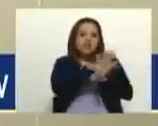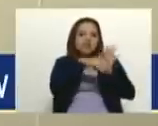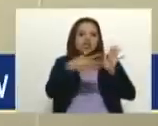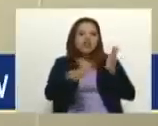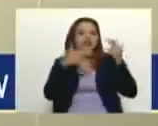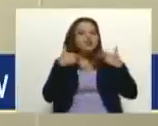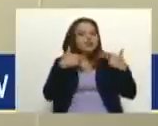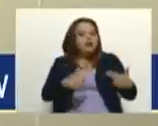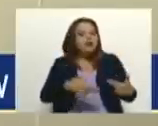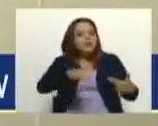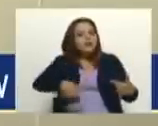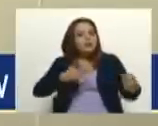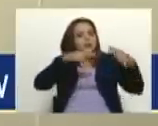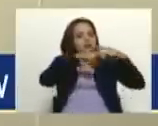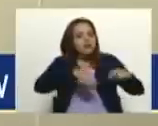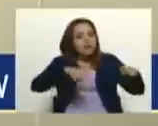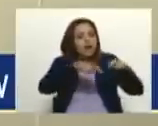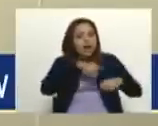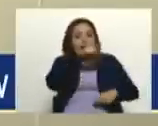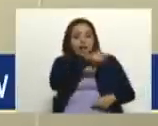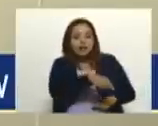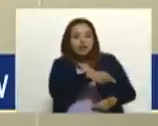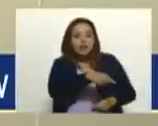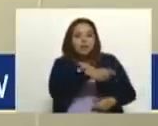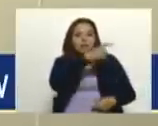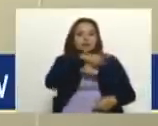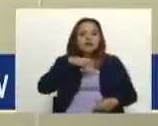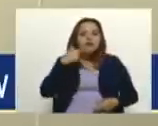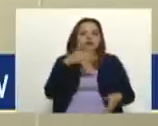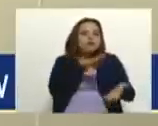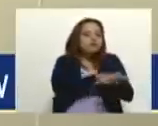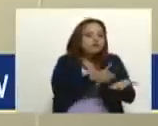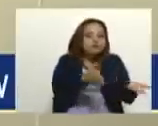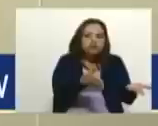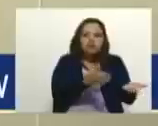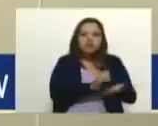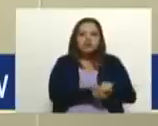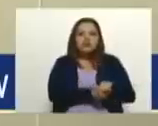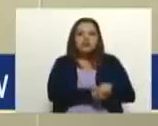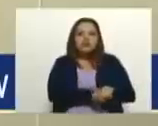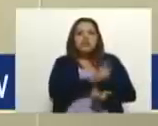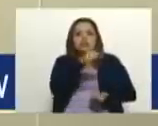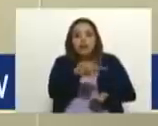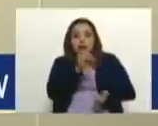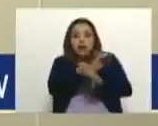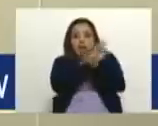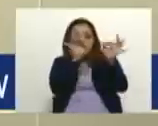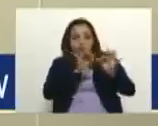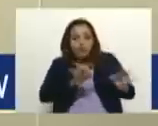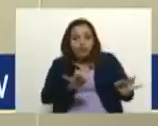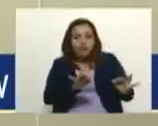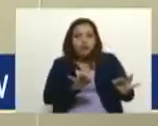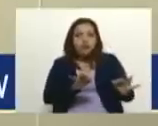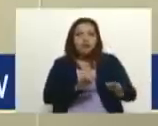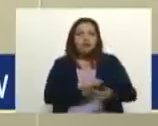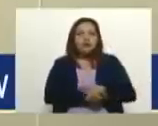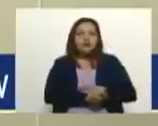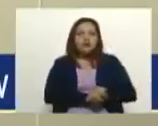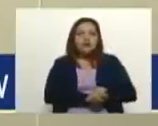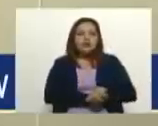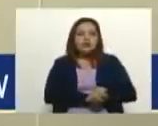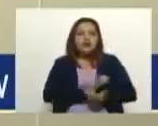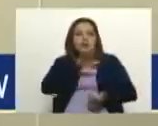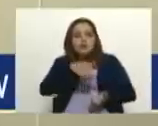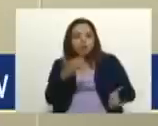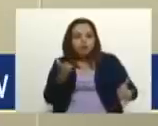para investigar estos hechos y también si ya existen mecanismos para ejecutar esta búsqueda.